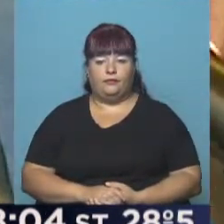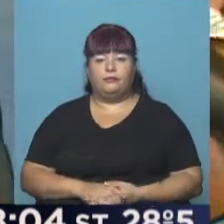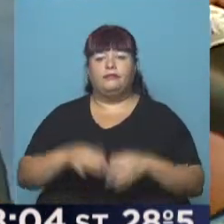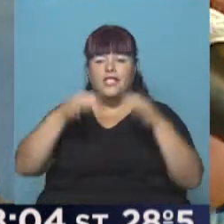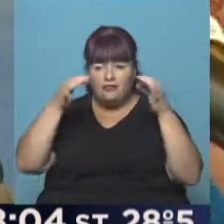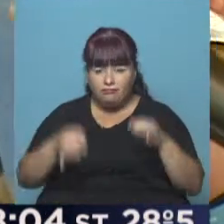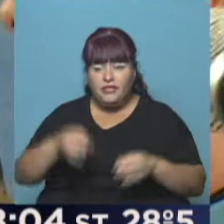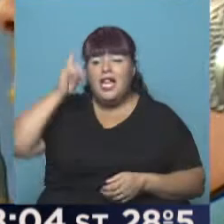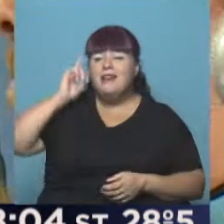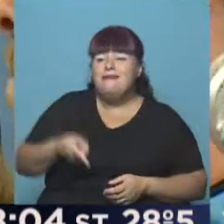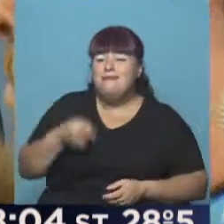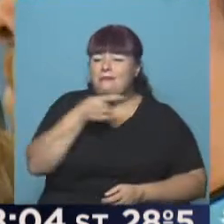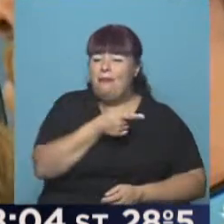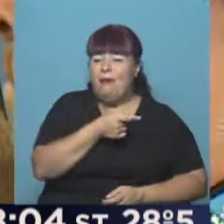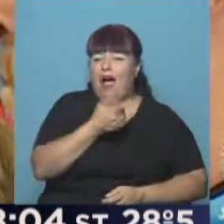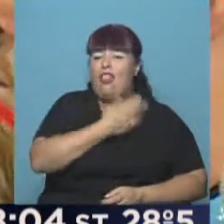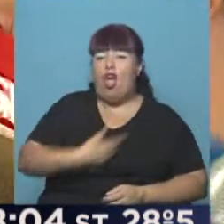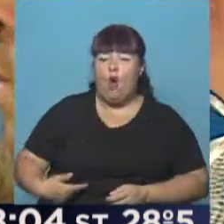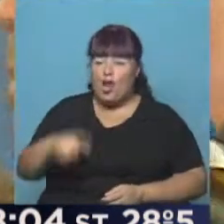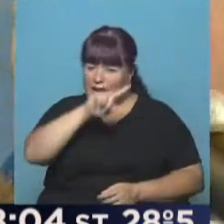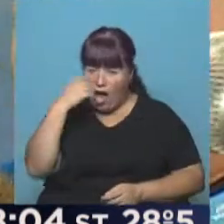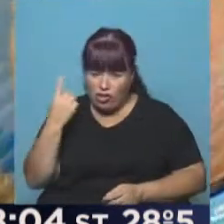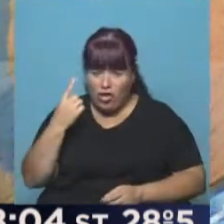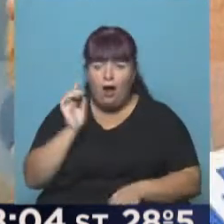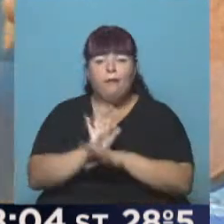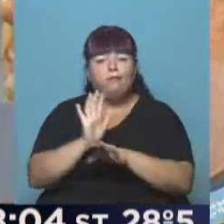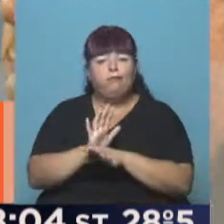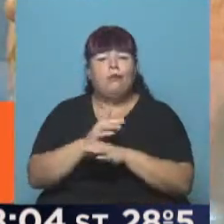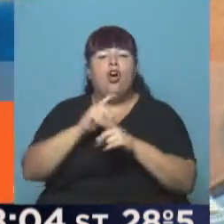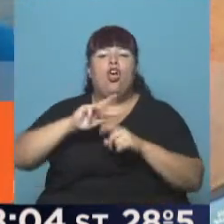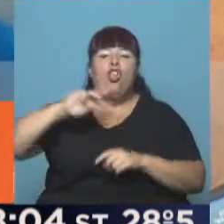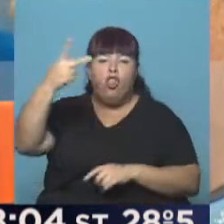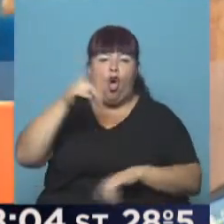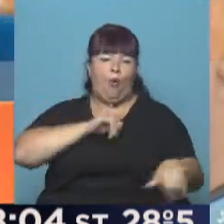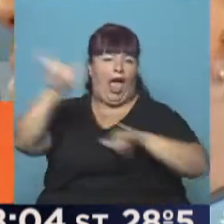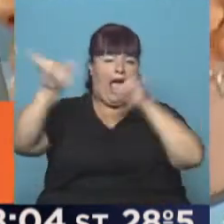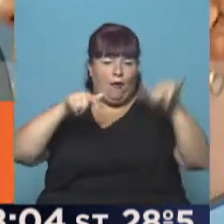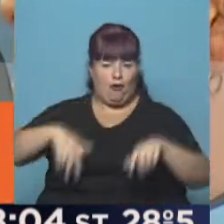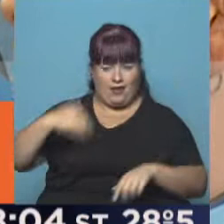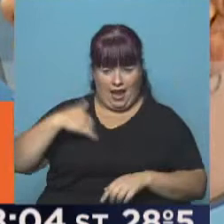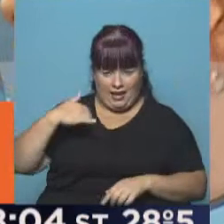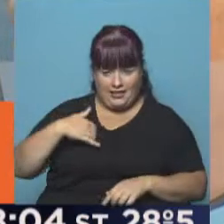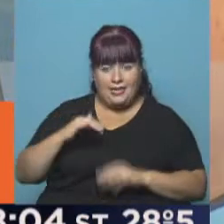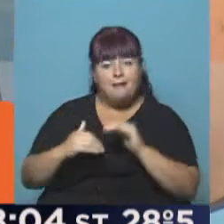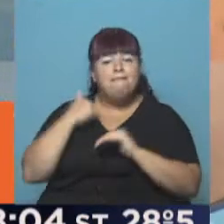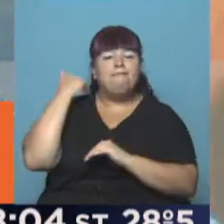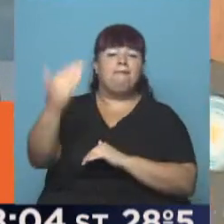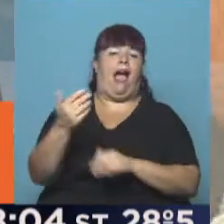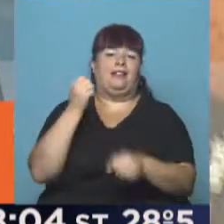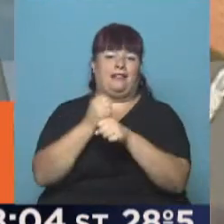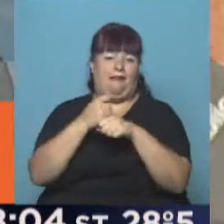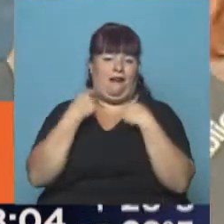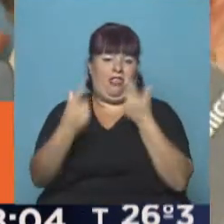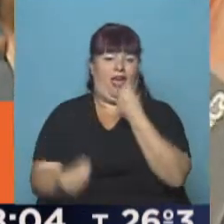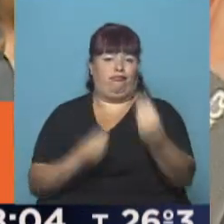Claramente la decisión del gobierno nacional es multiplicar los vuelos en la Argentina, multiplicar la fuente de trabajo